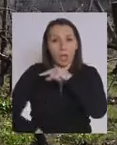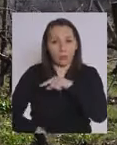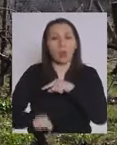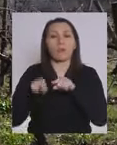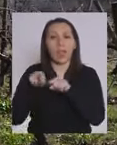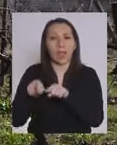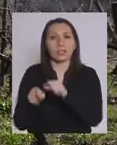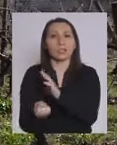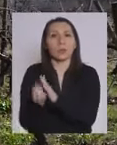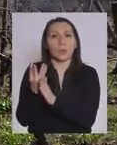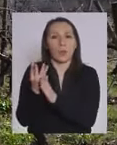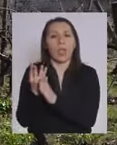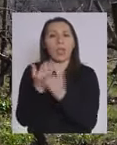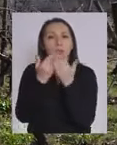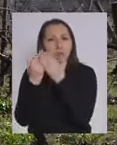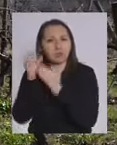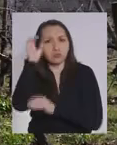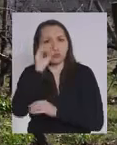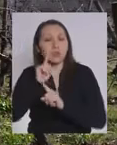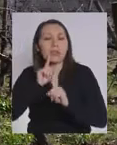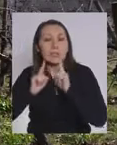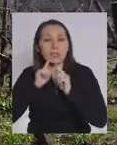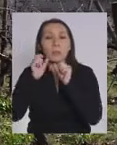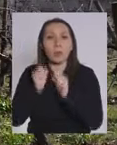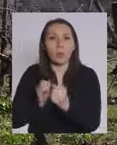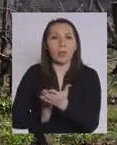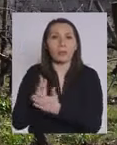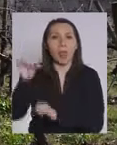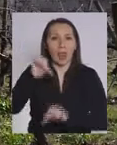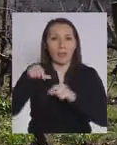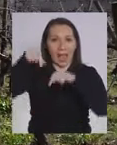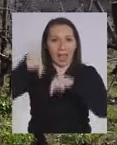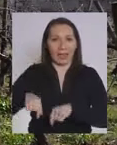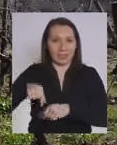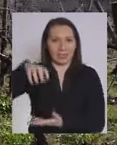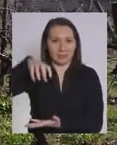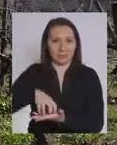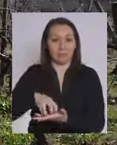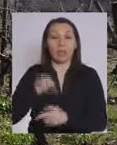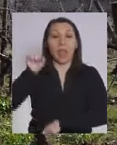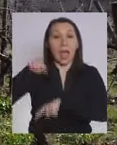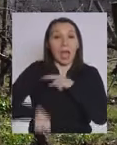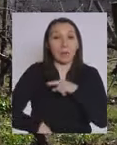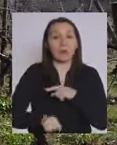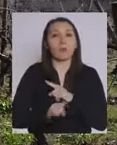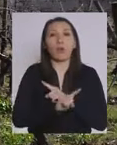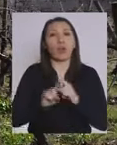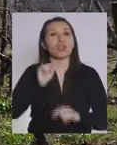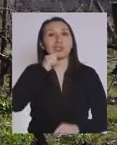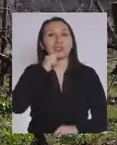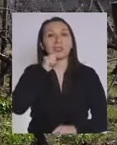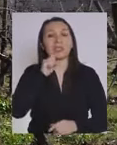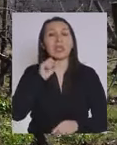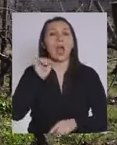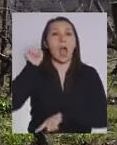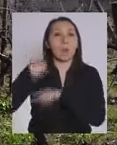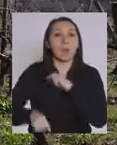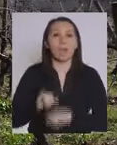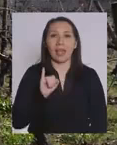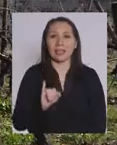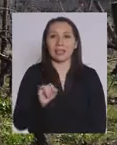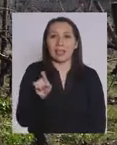técnica que puedan partir con el laboratorio acá esta aprobación no corre por cuenta de él y sp no